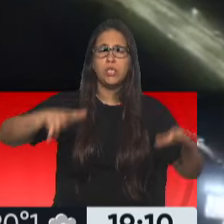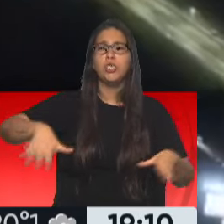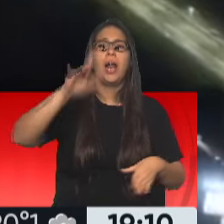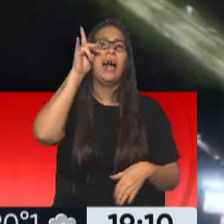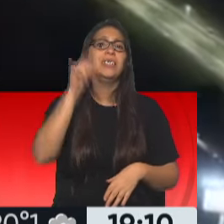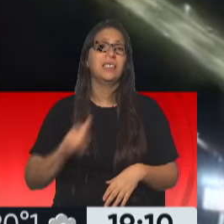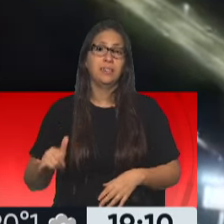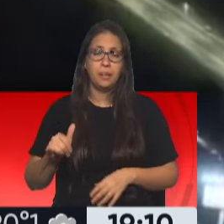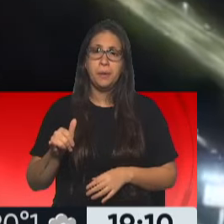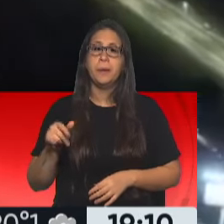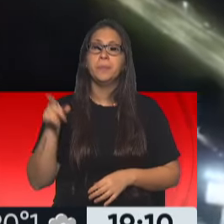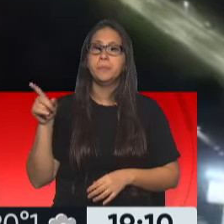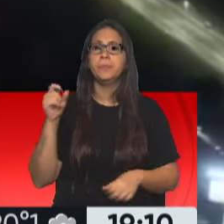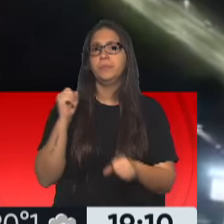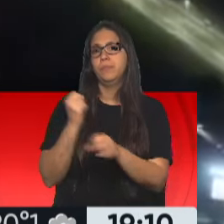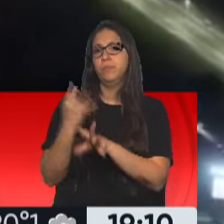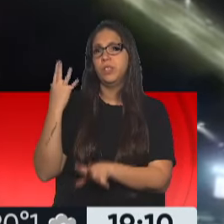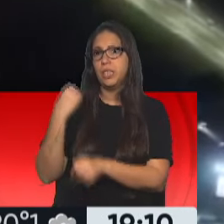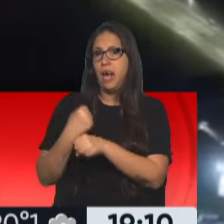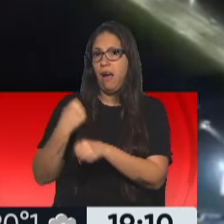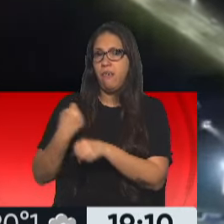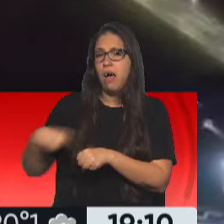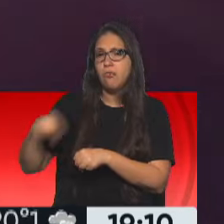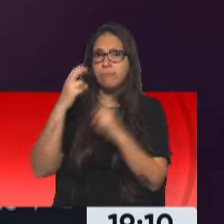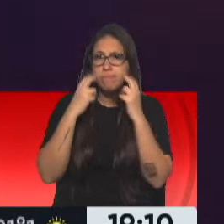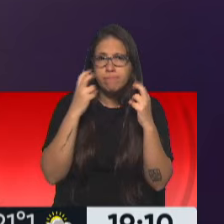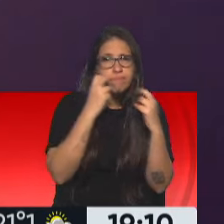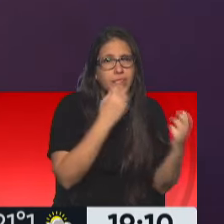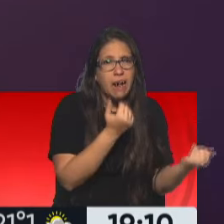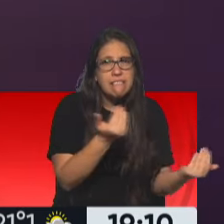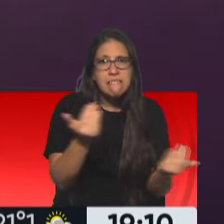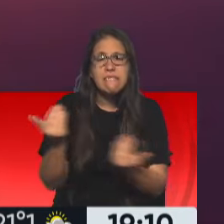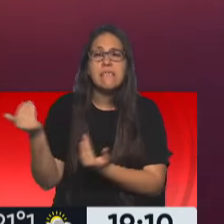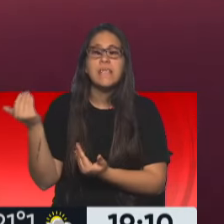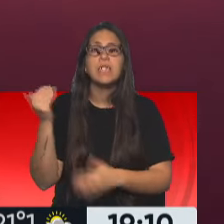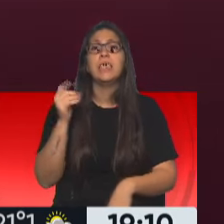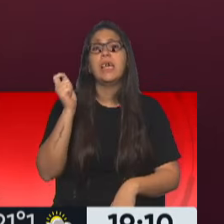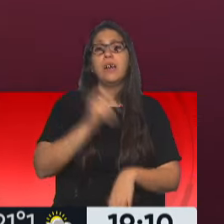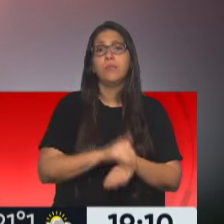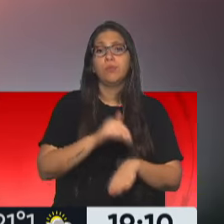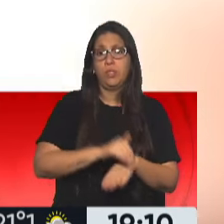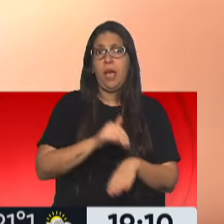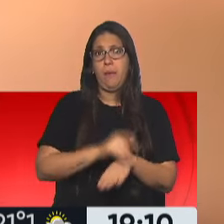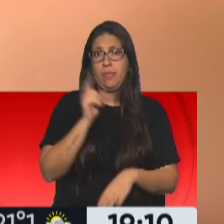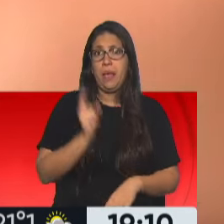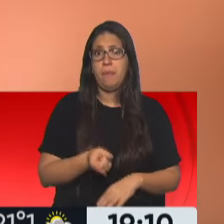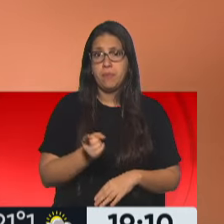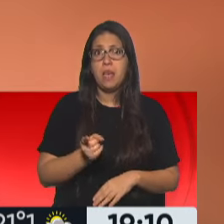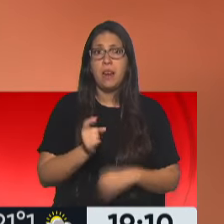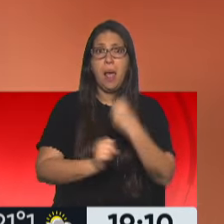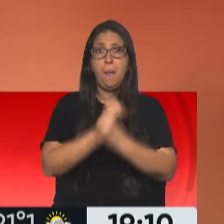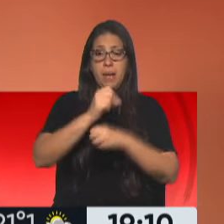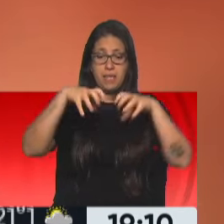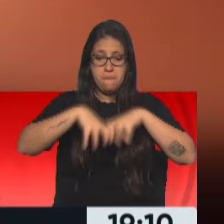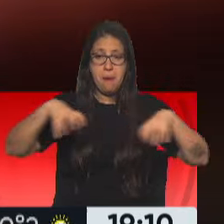con este trabajo de los especialistas. Los peritajes buscan conocer también las responsabilidades dentro de las distintas empresas que